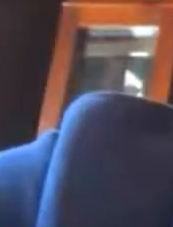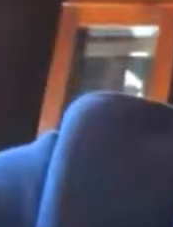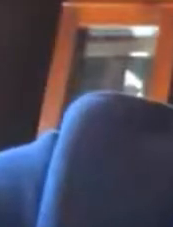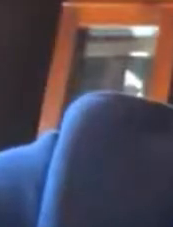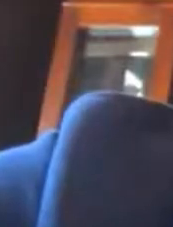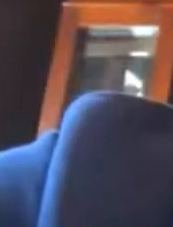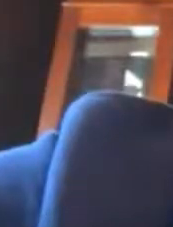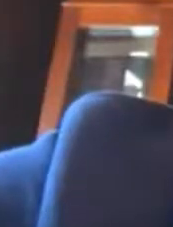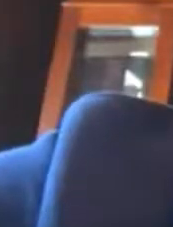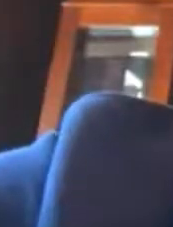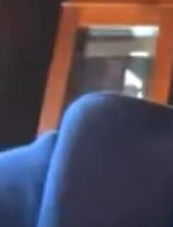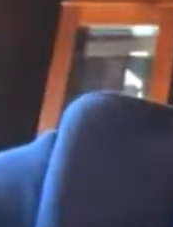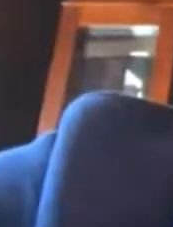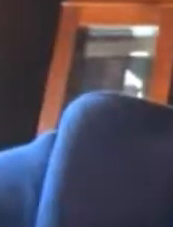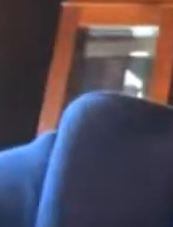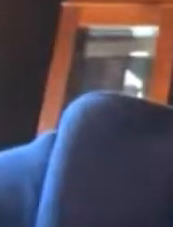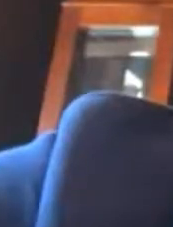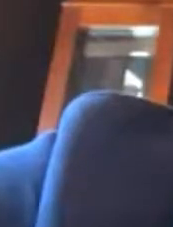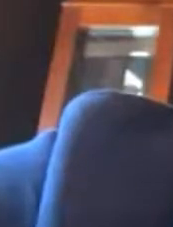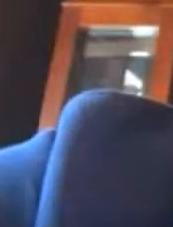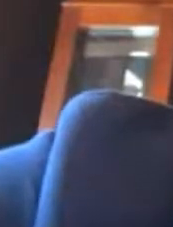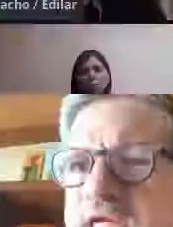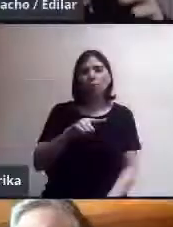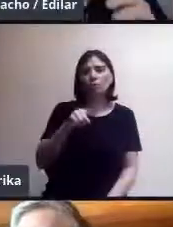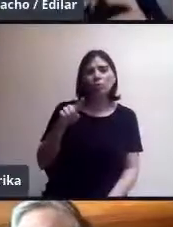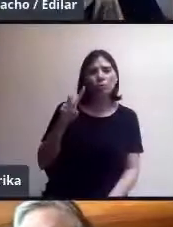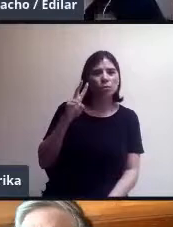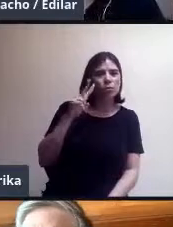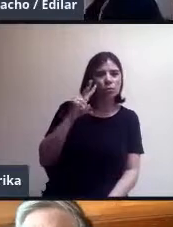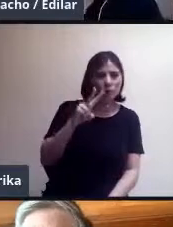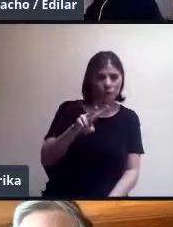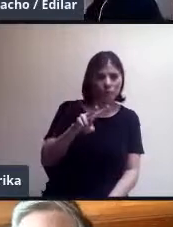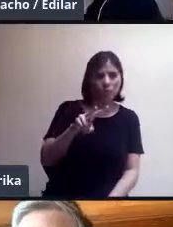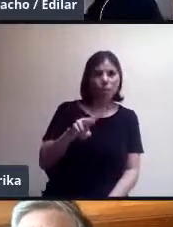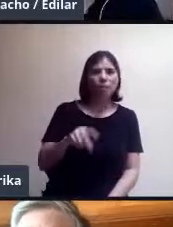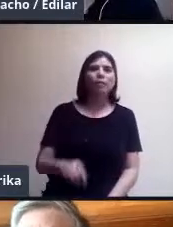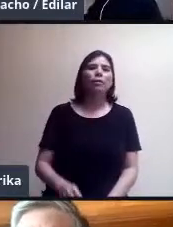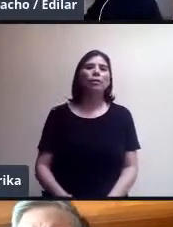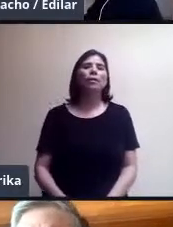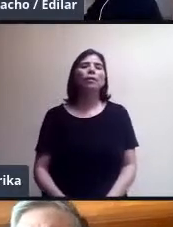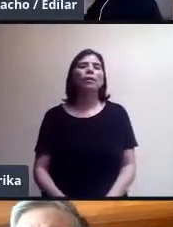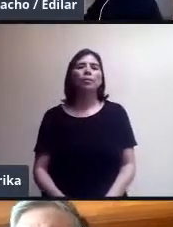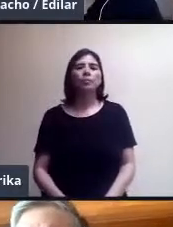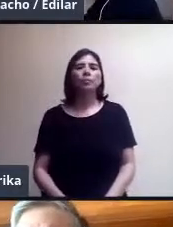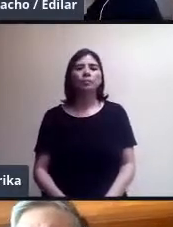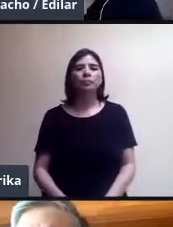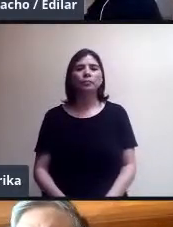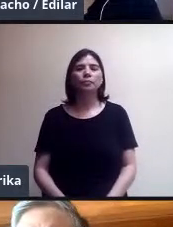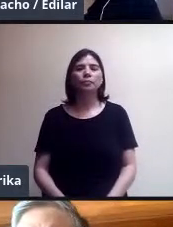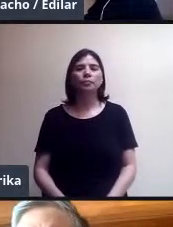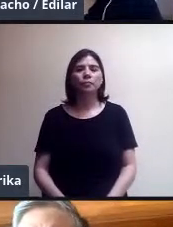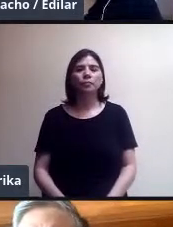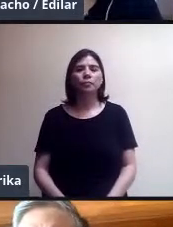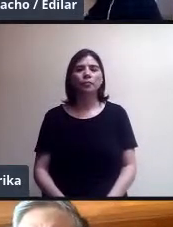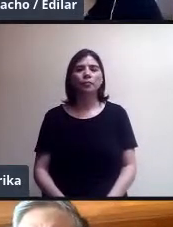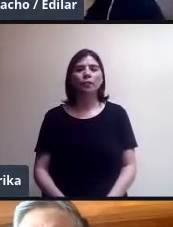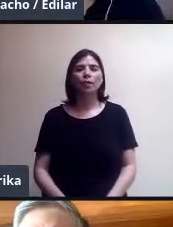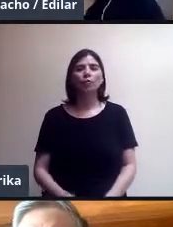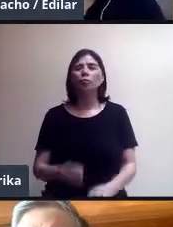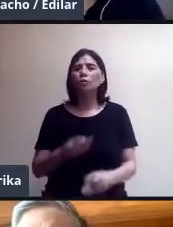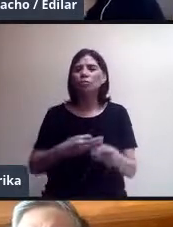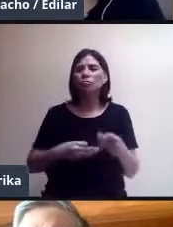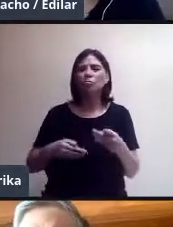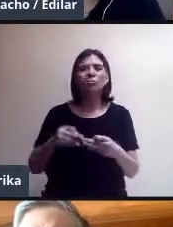Como ustedes ven, como estaba mostrando, Erika? Y en todos los talleres que hemos